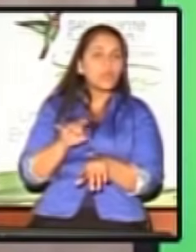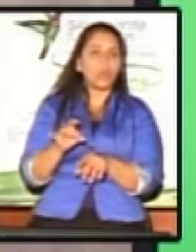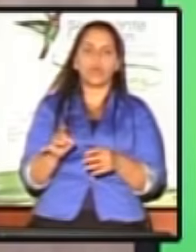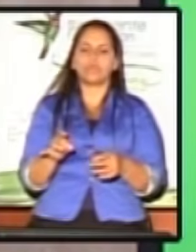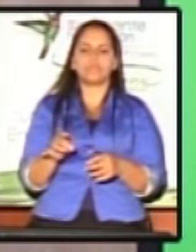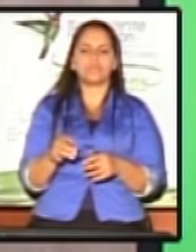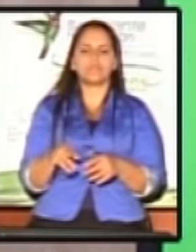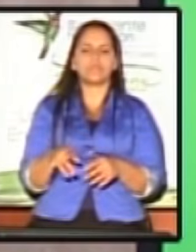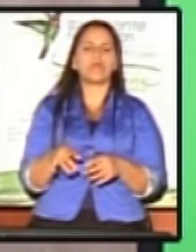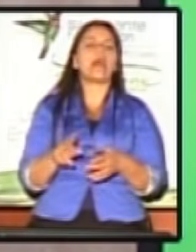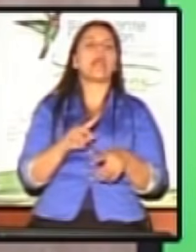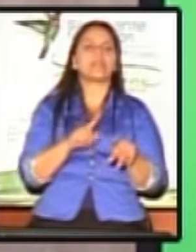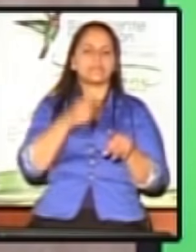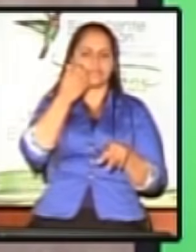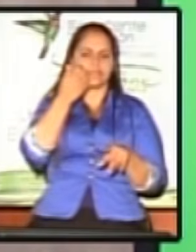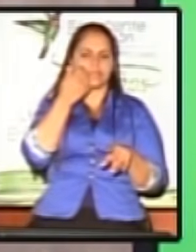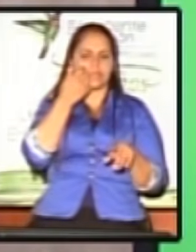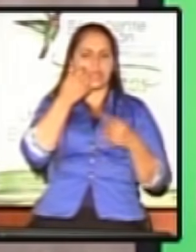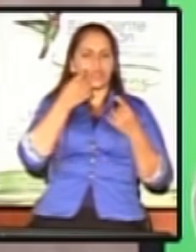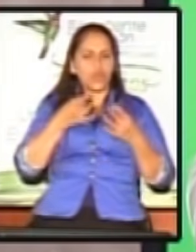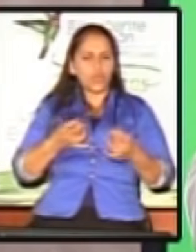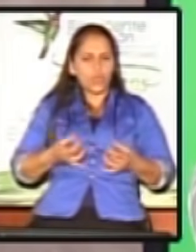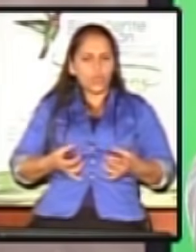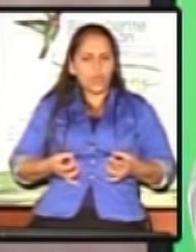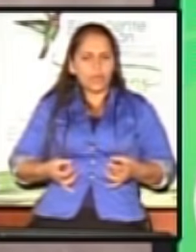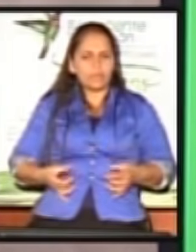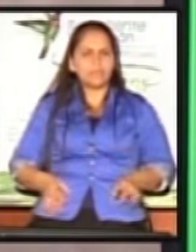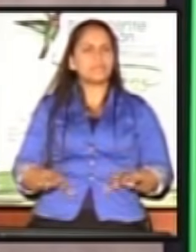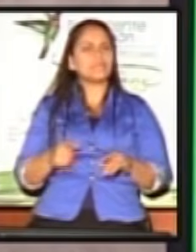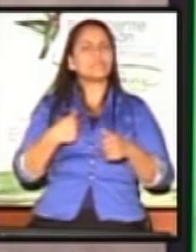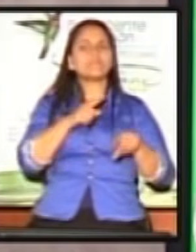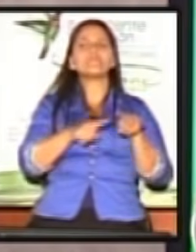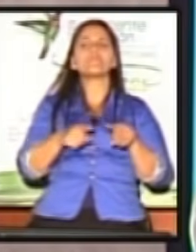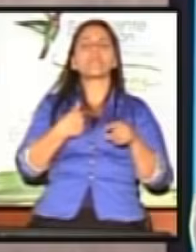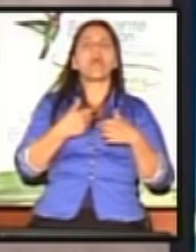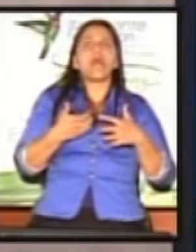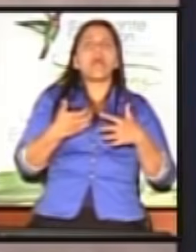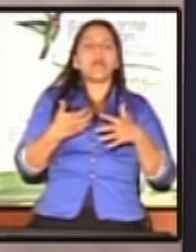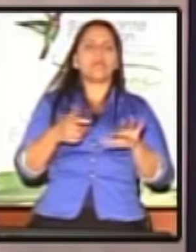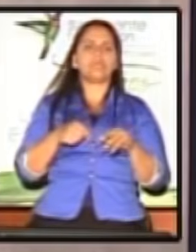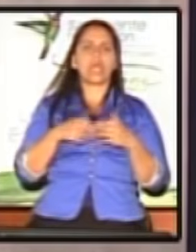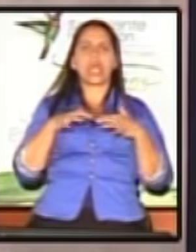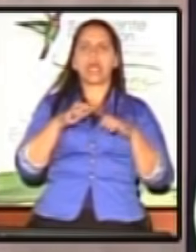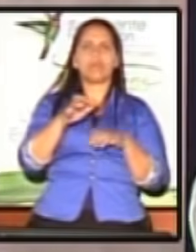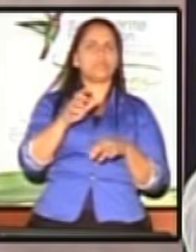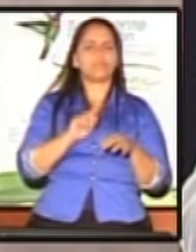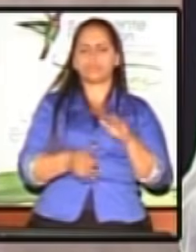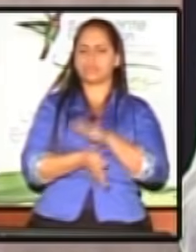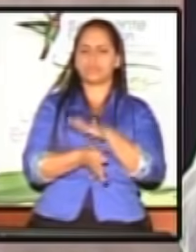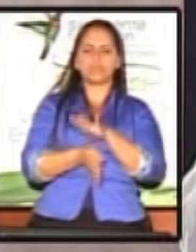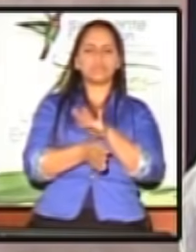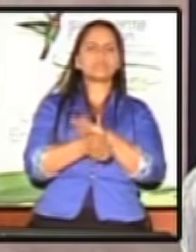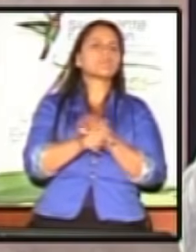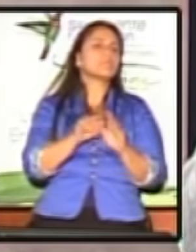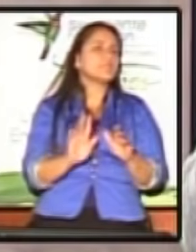enfermedades que también generan dolor. Esto más es un llamado como para que no nos encasillemos solamente en los pacientes con cáncer y que cuando tengamos